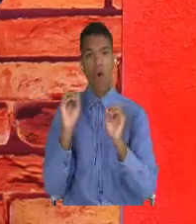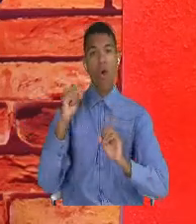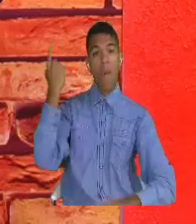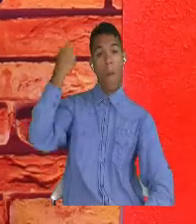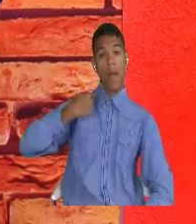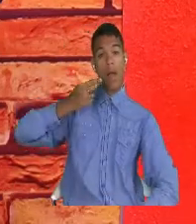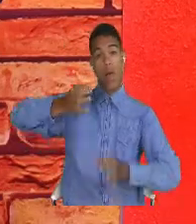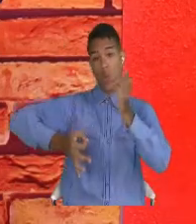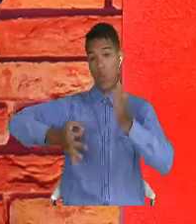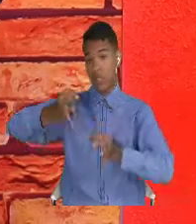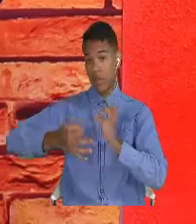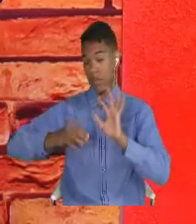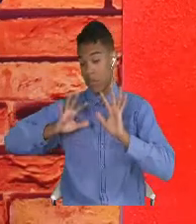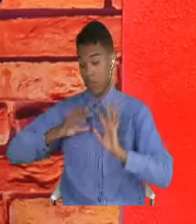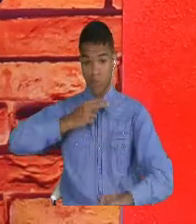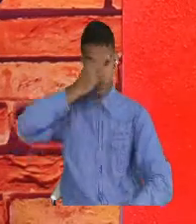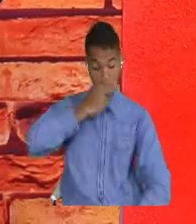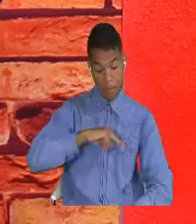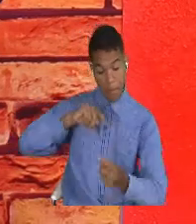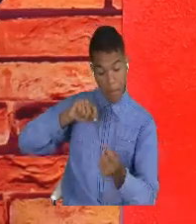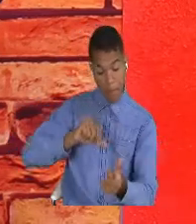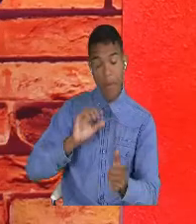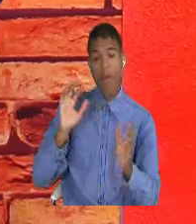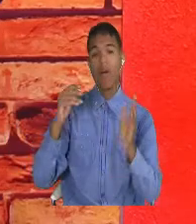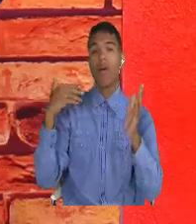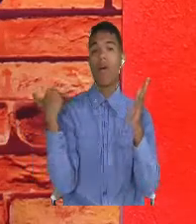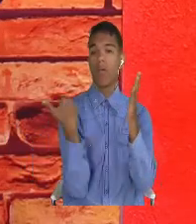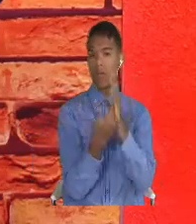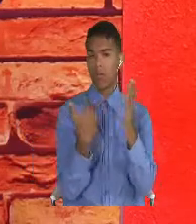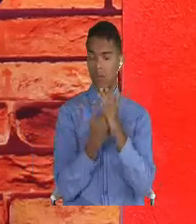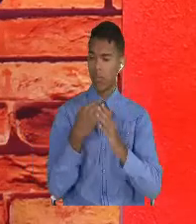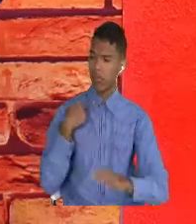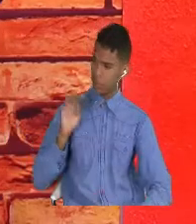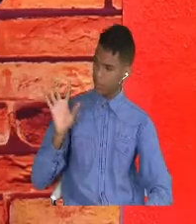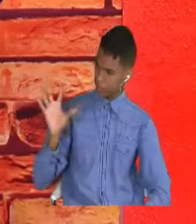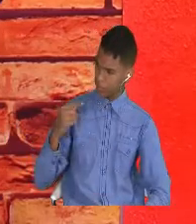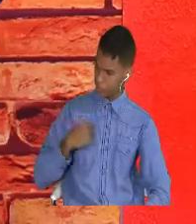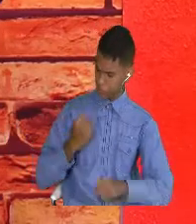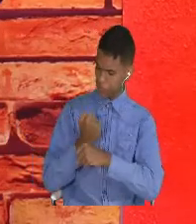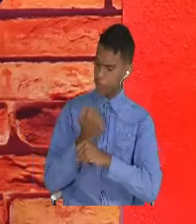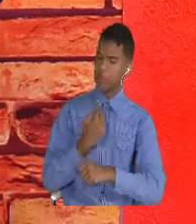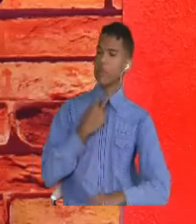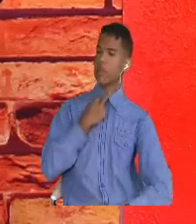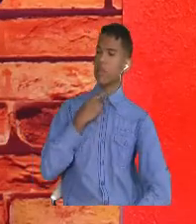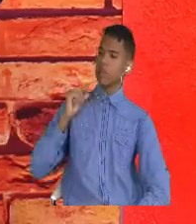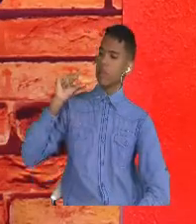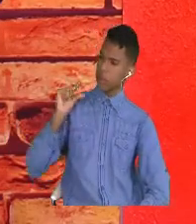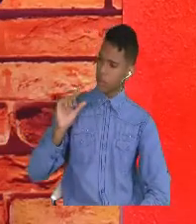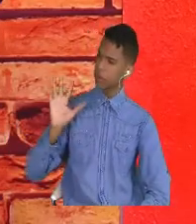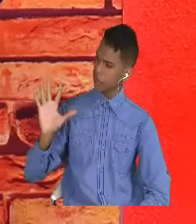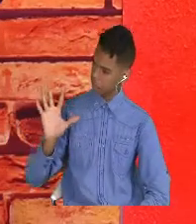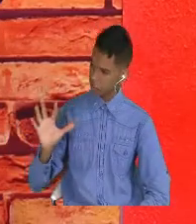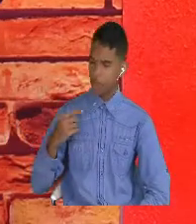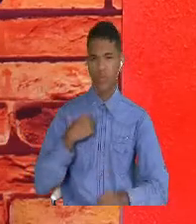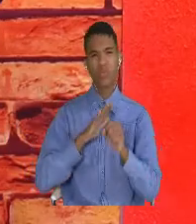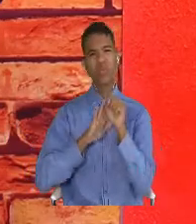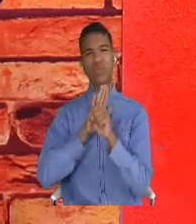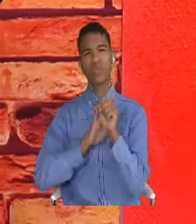Y pues lo que debe probar esa persona que quiere que se le disminuya la cuota es la situación en la que se encuentra, ¿sí? Ya sea